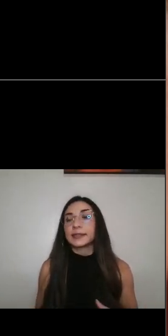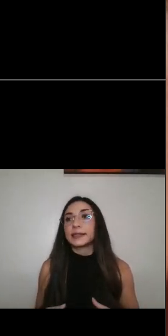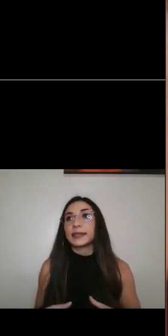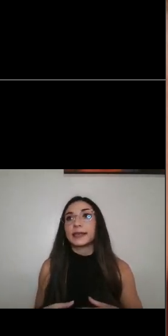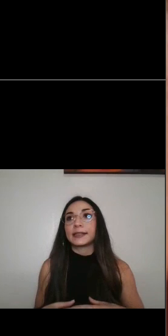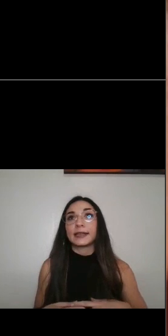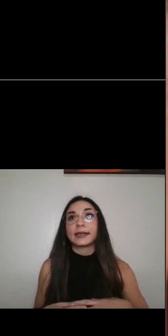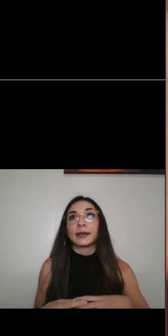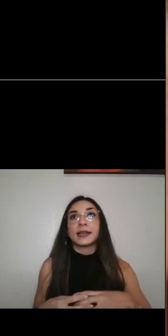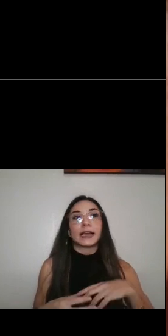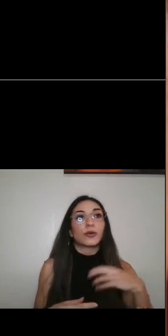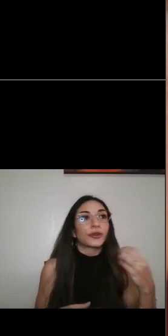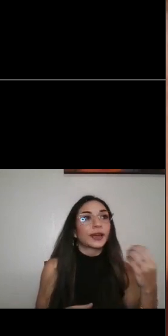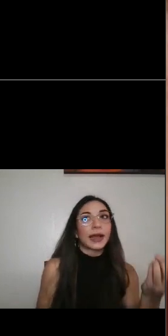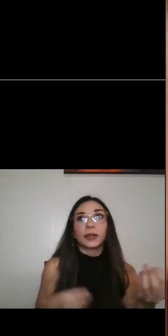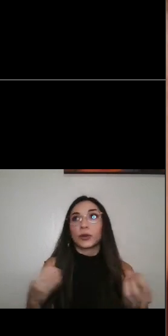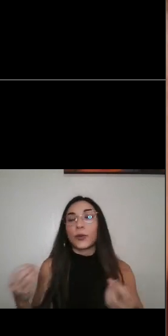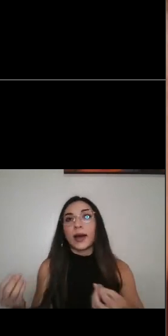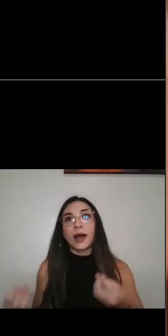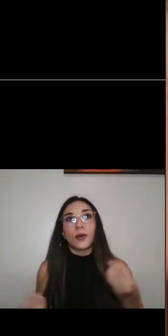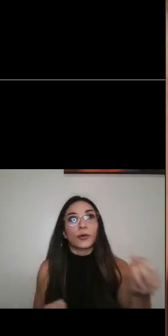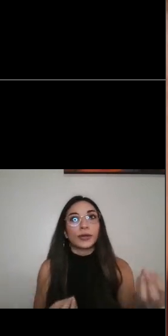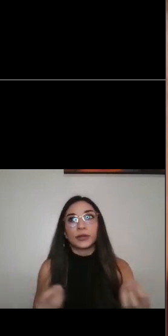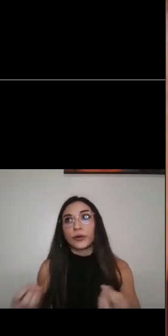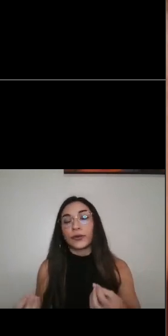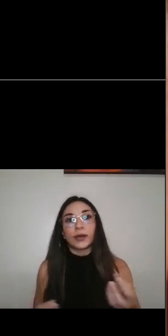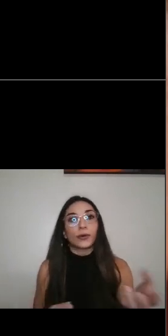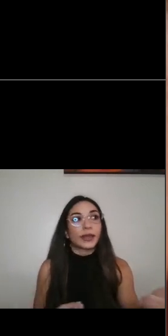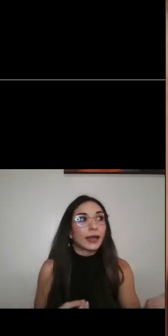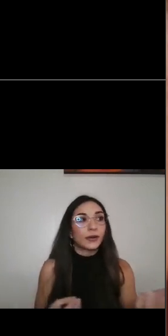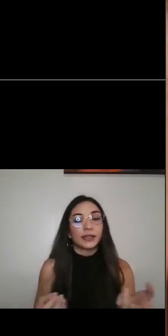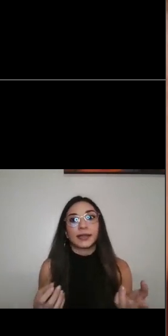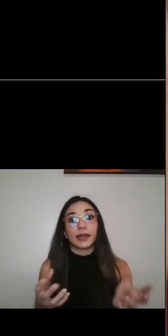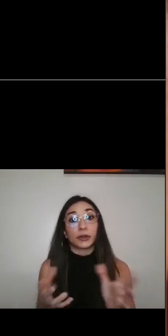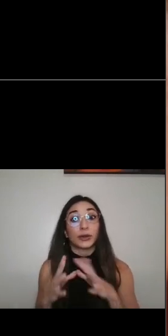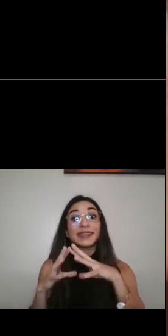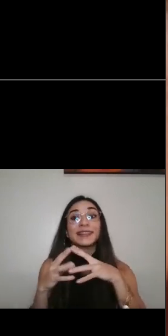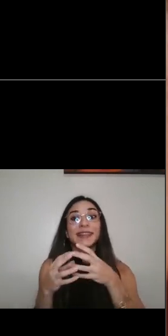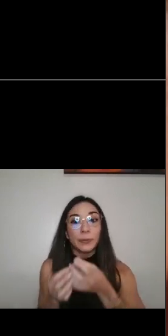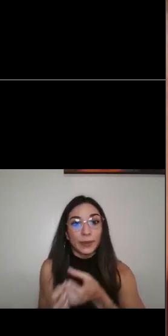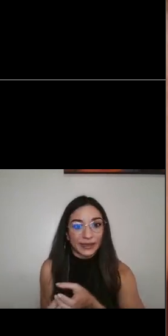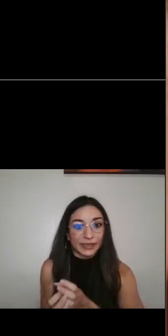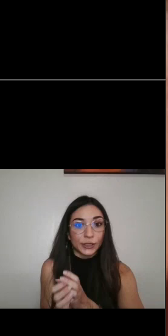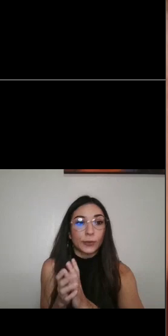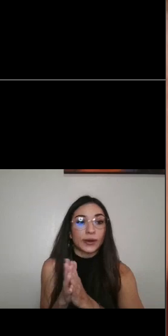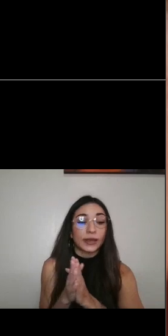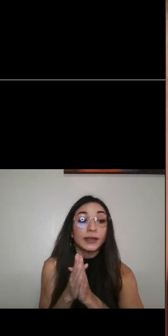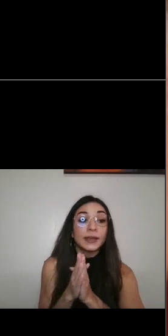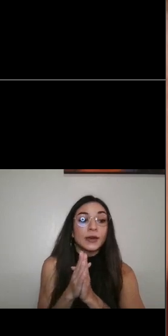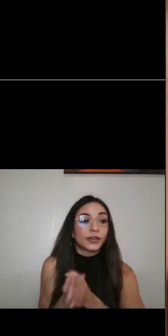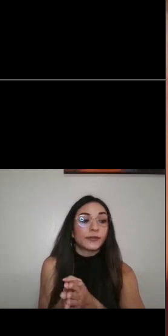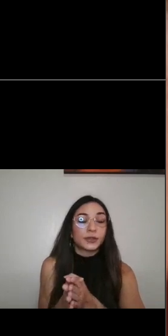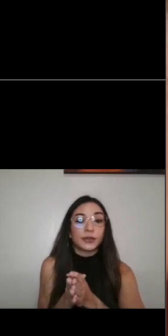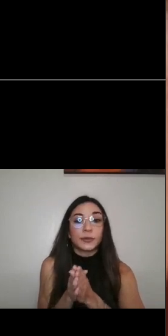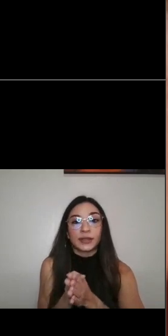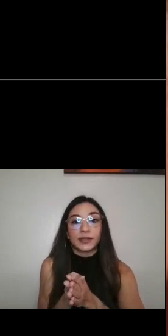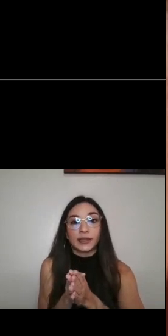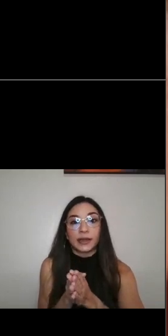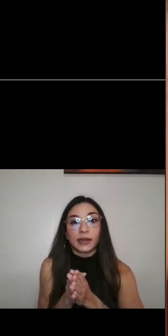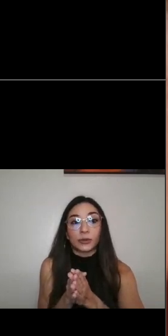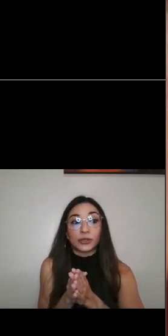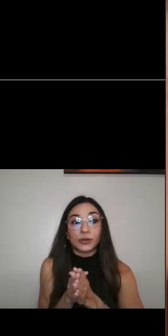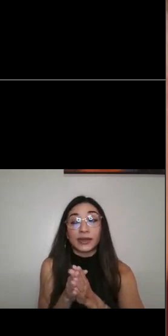decir si algo fue alto, bajo, bonito, feo, de lejos, de cerca, toda esa interpretación, ¿verdad? Otra función